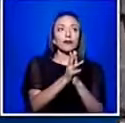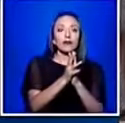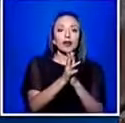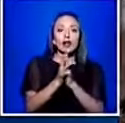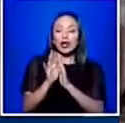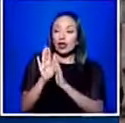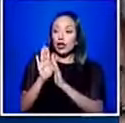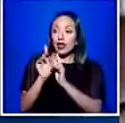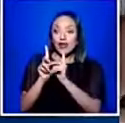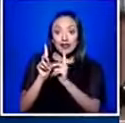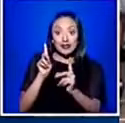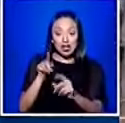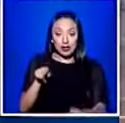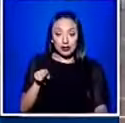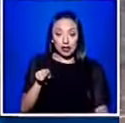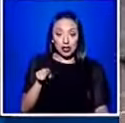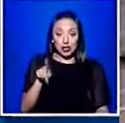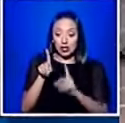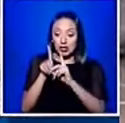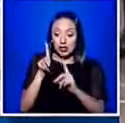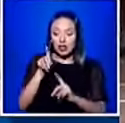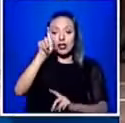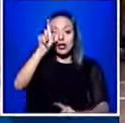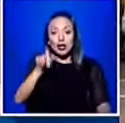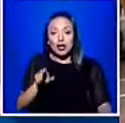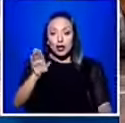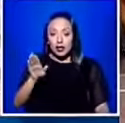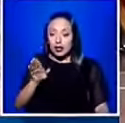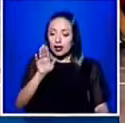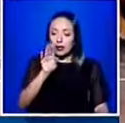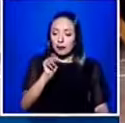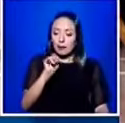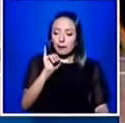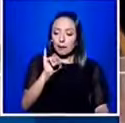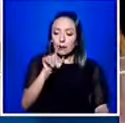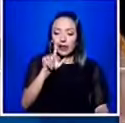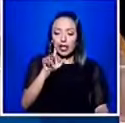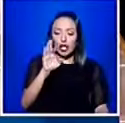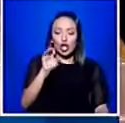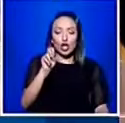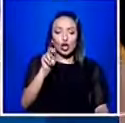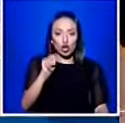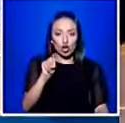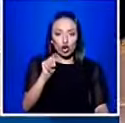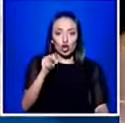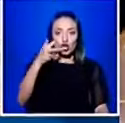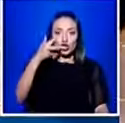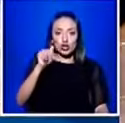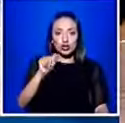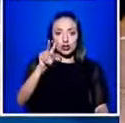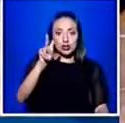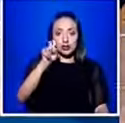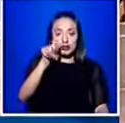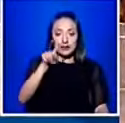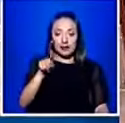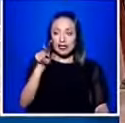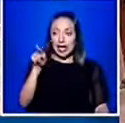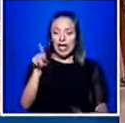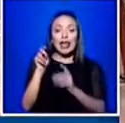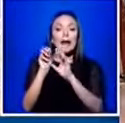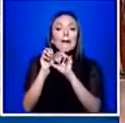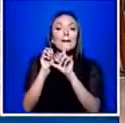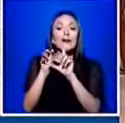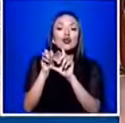semipresencial, el abanderado es el señor Milton Chávez, quien es el portador del pabellón nacional bajo la modalidad